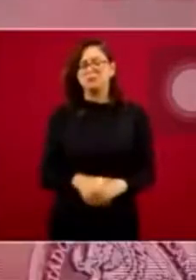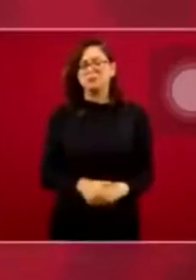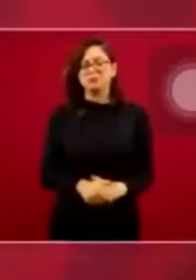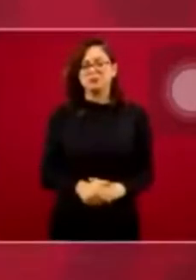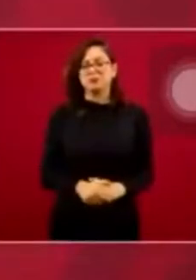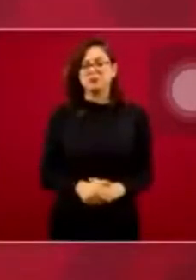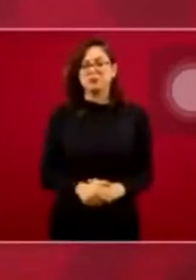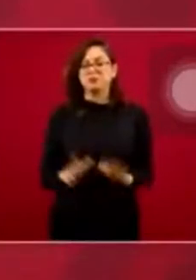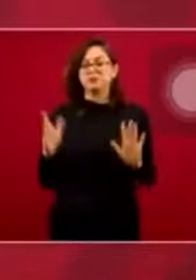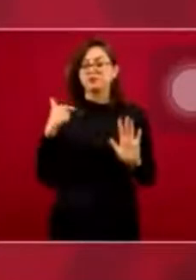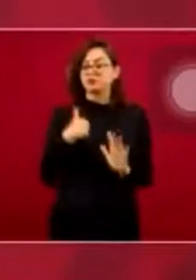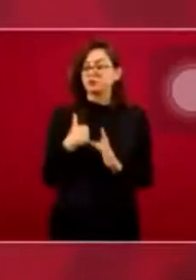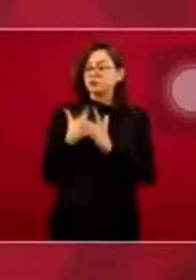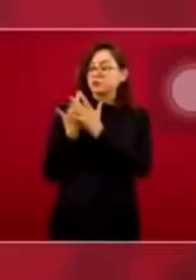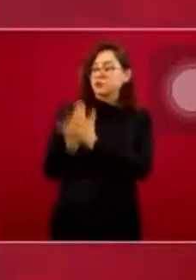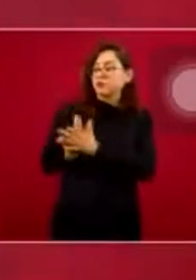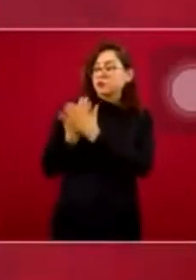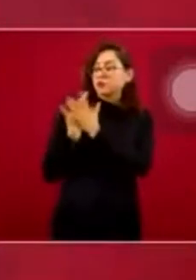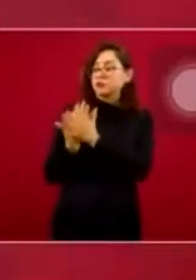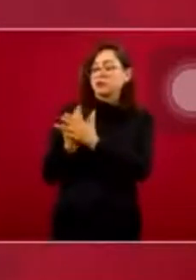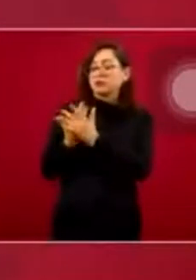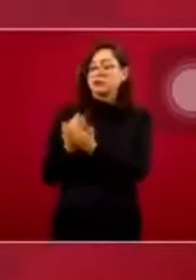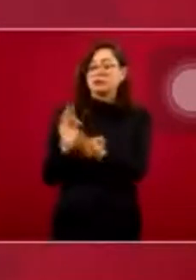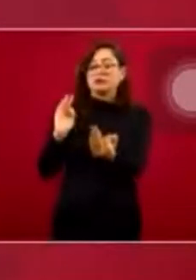Yo voy a esperar hasta el final.